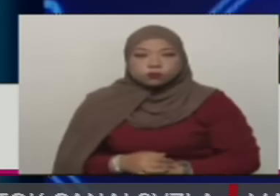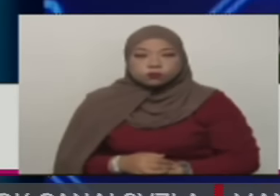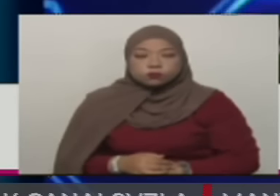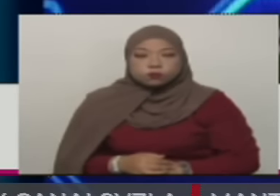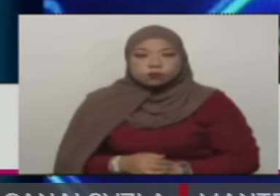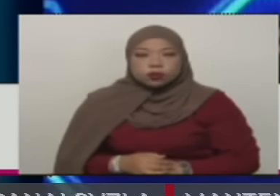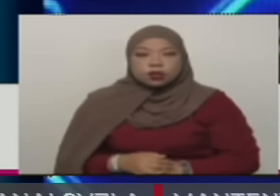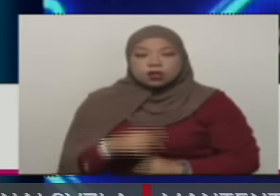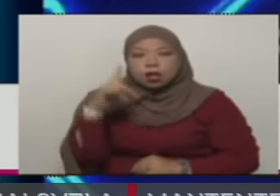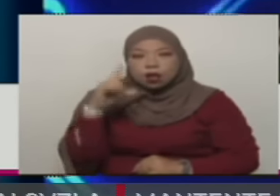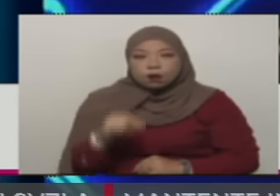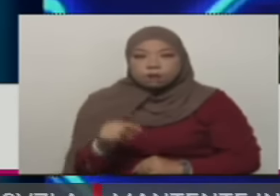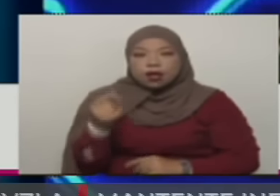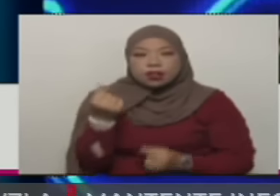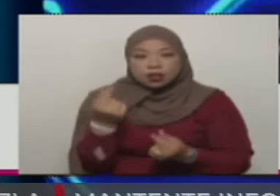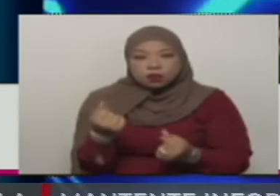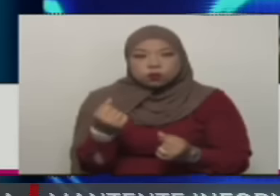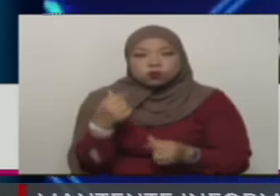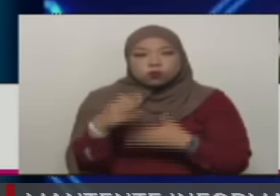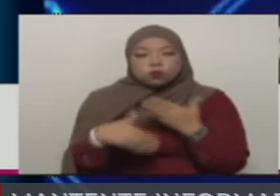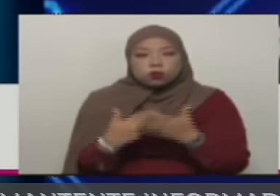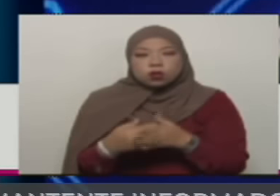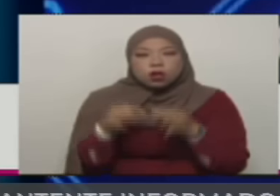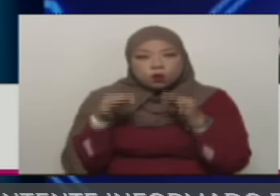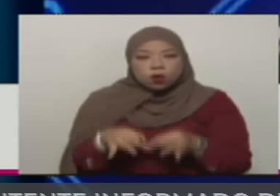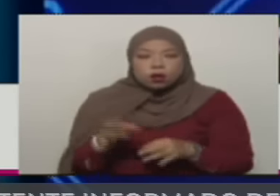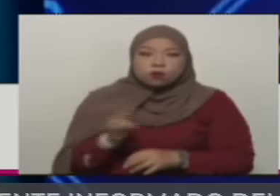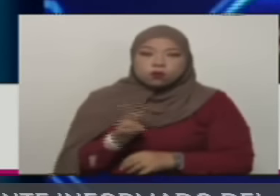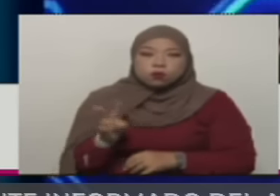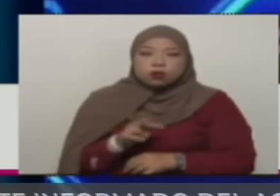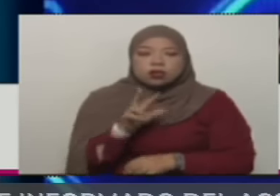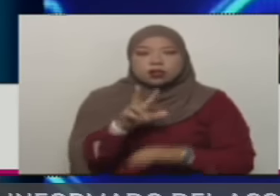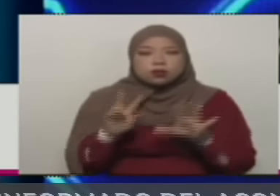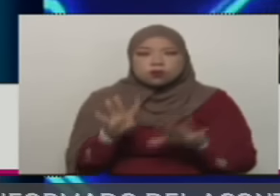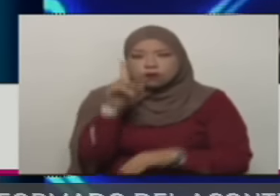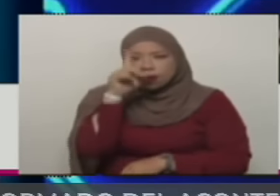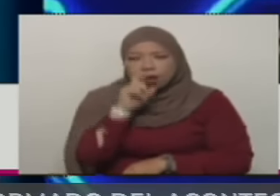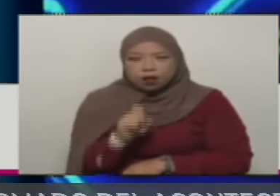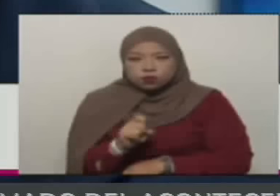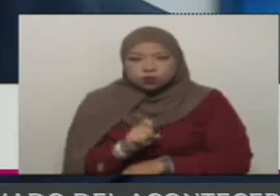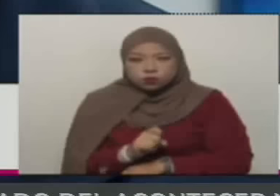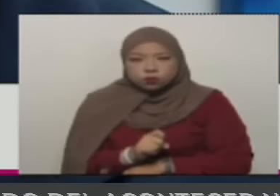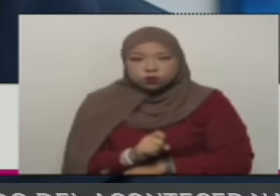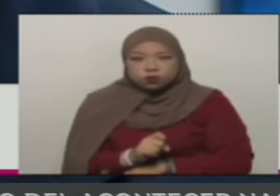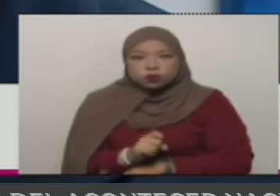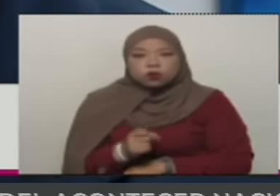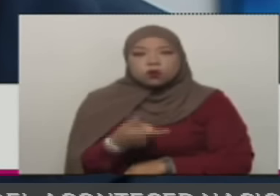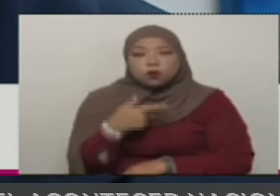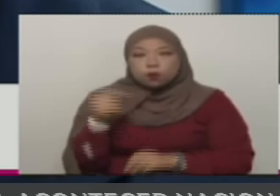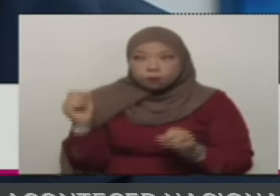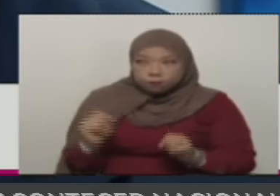baja inflación que hayamos tenido en 39 años, parece un